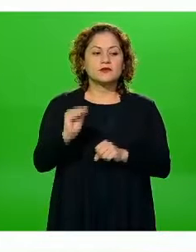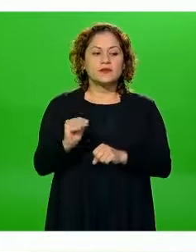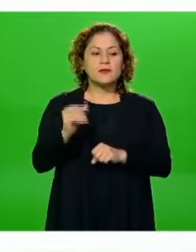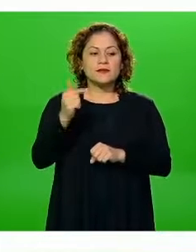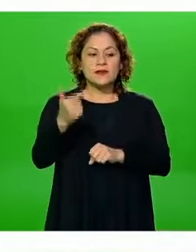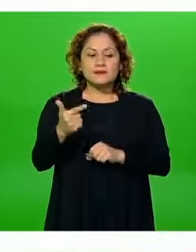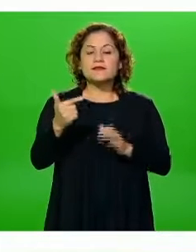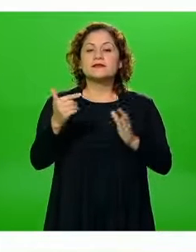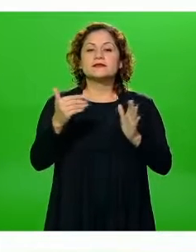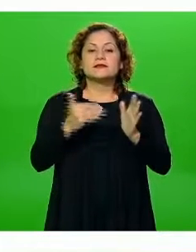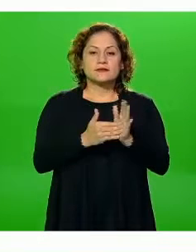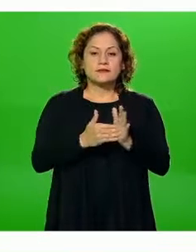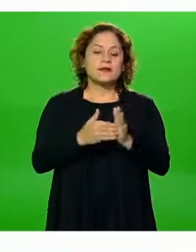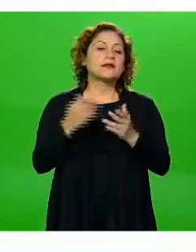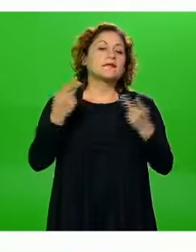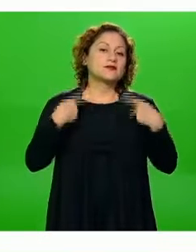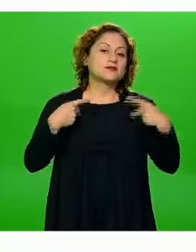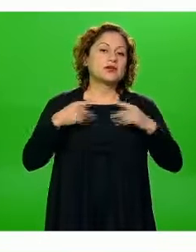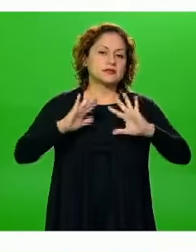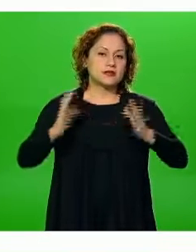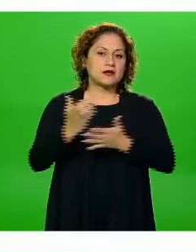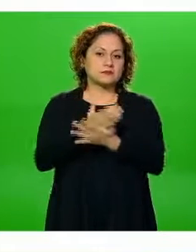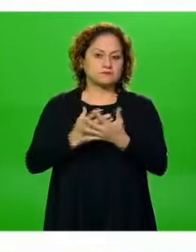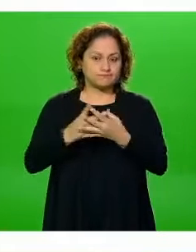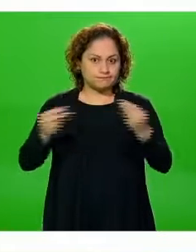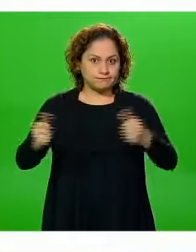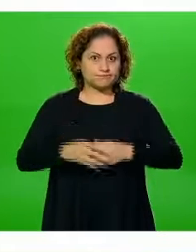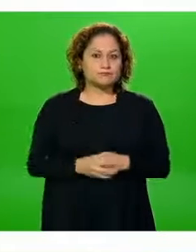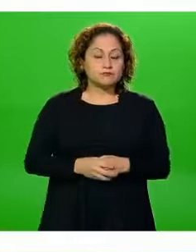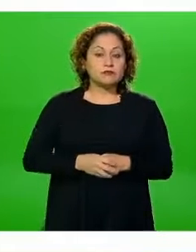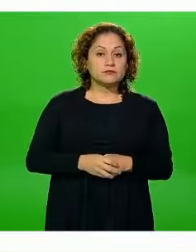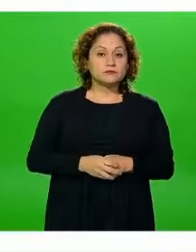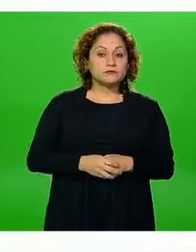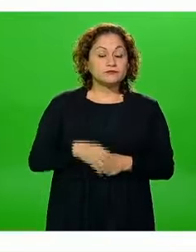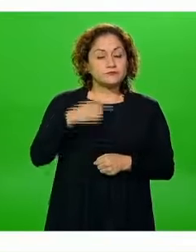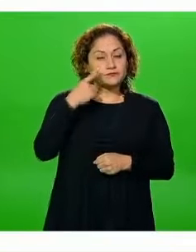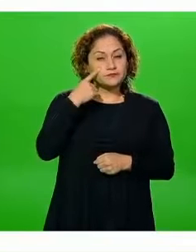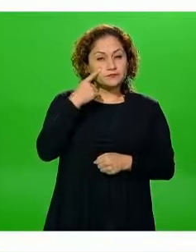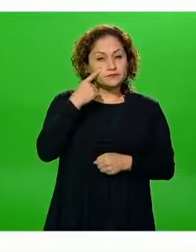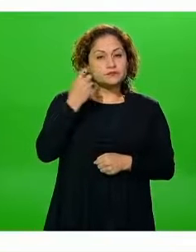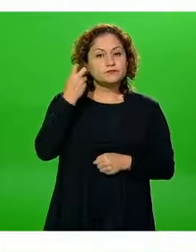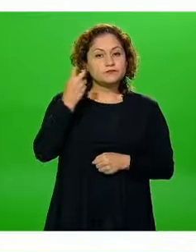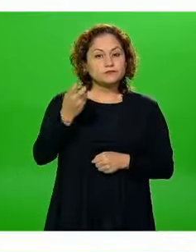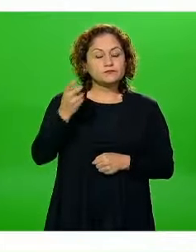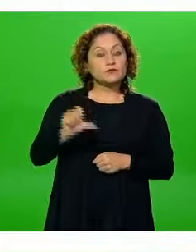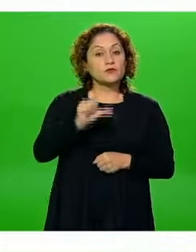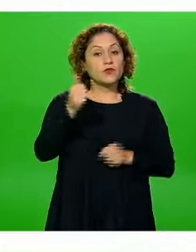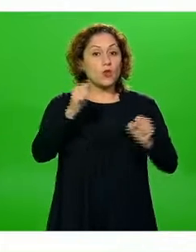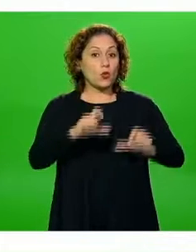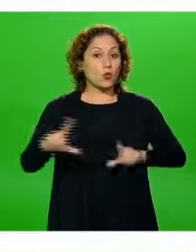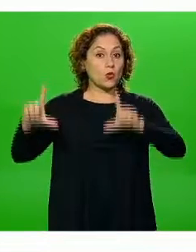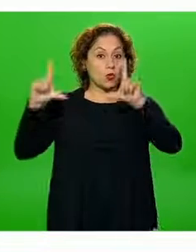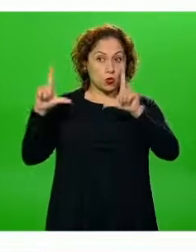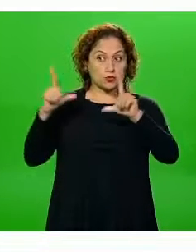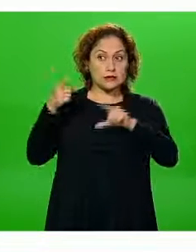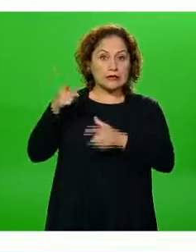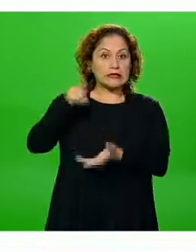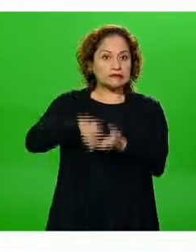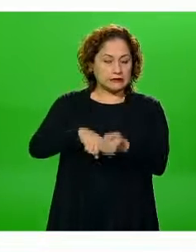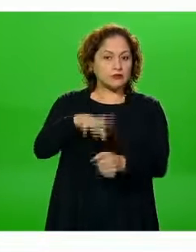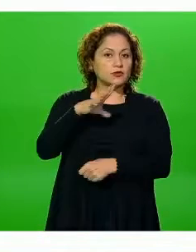1.899.742 personas recuperadas. También en esta lámina hay otro componente que es importante mencionar. Sabemos